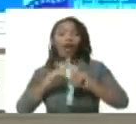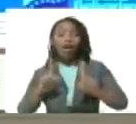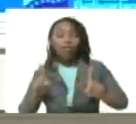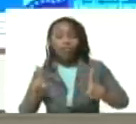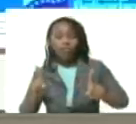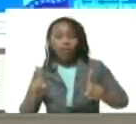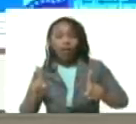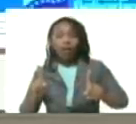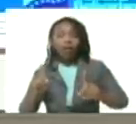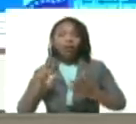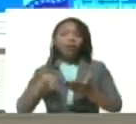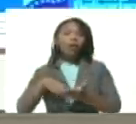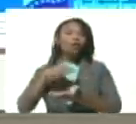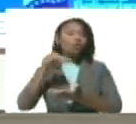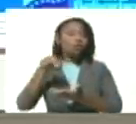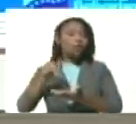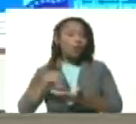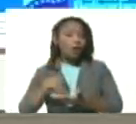nacionales,